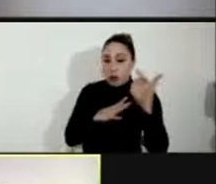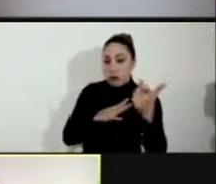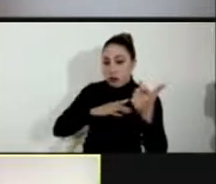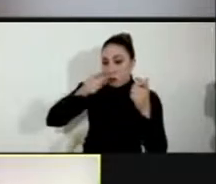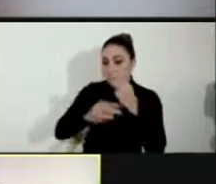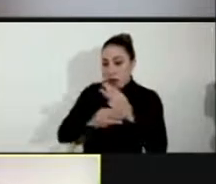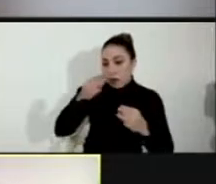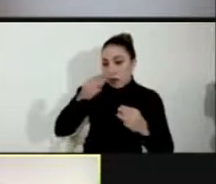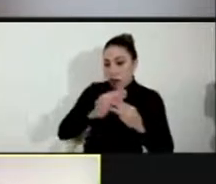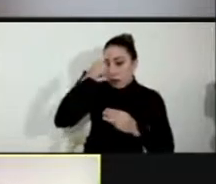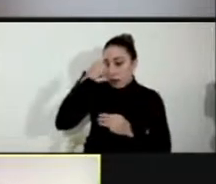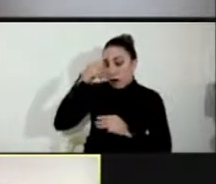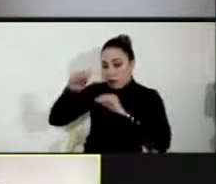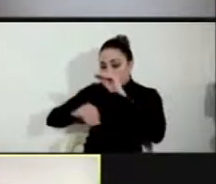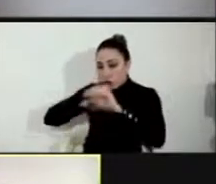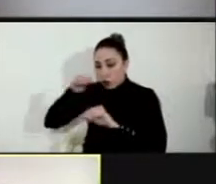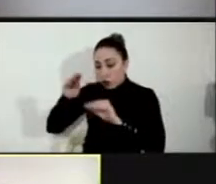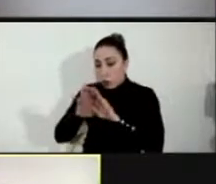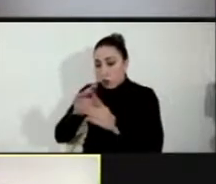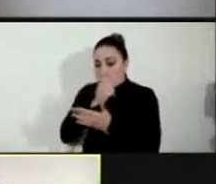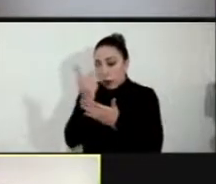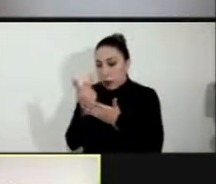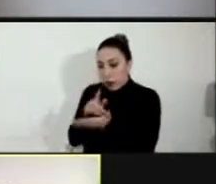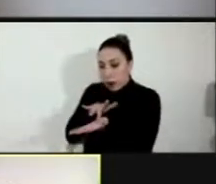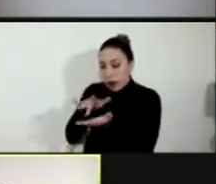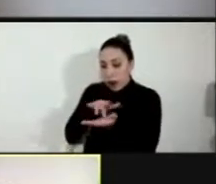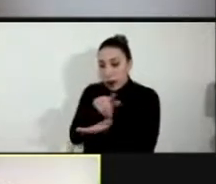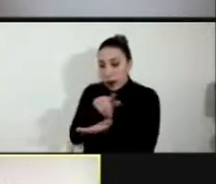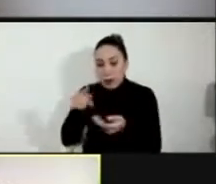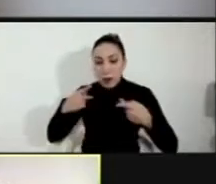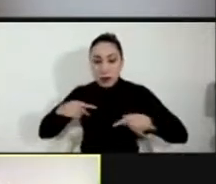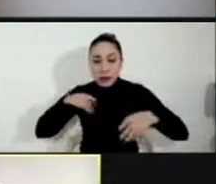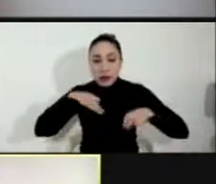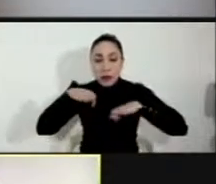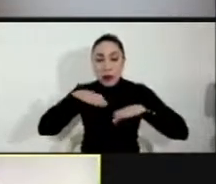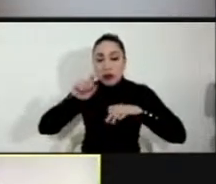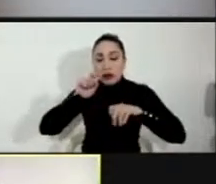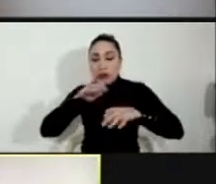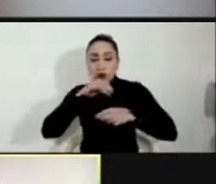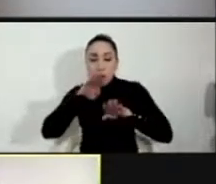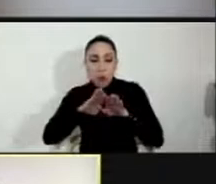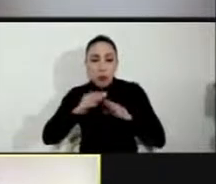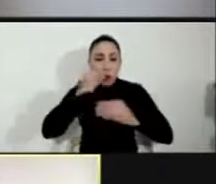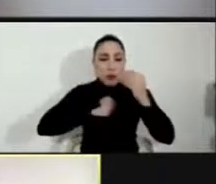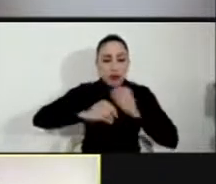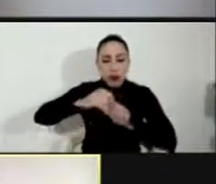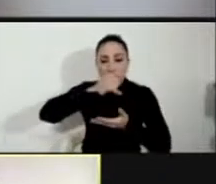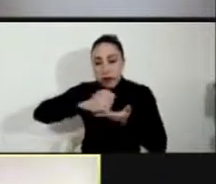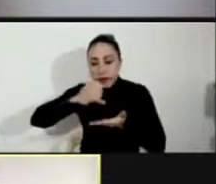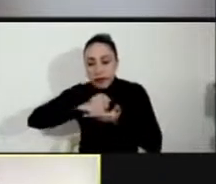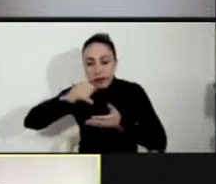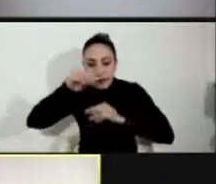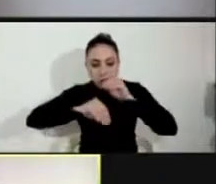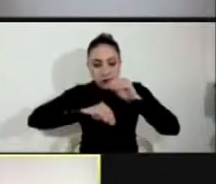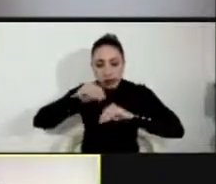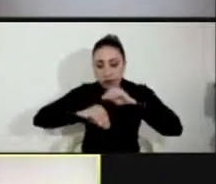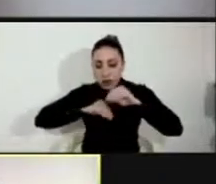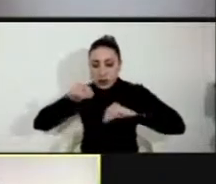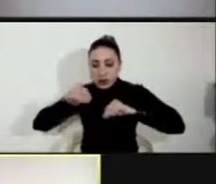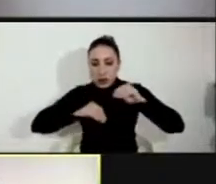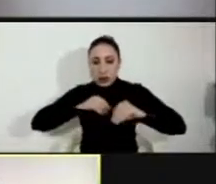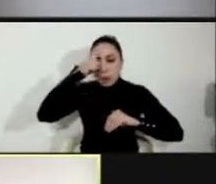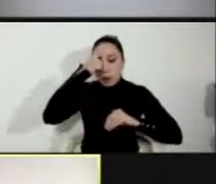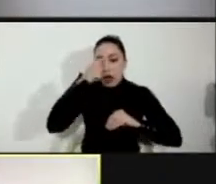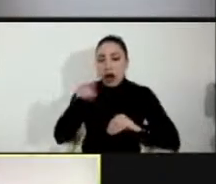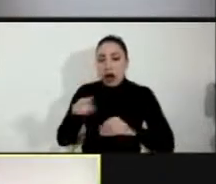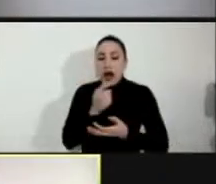de políticas públicas permanentes que permitan lograr sistemas alimentarios resilientes,